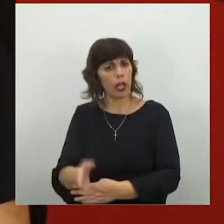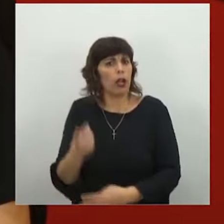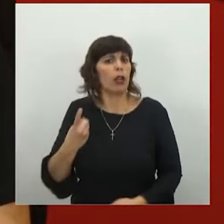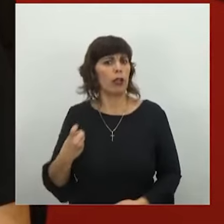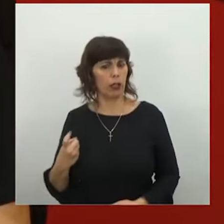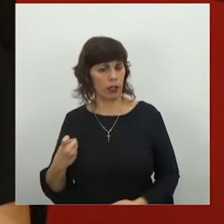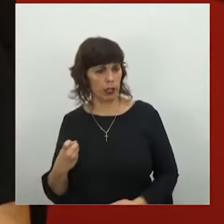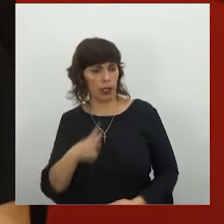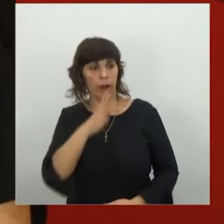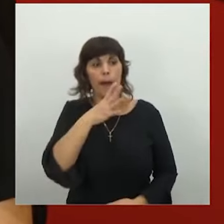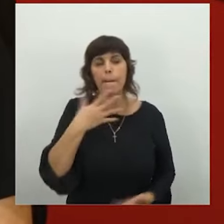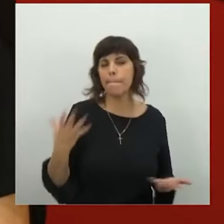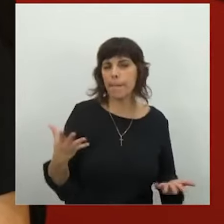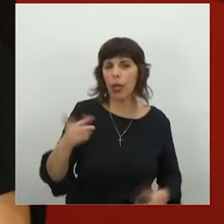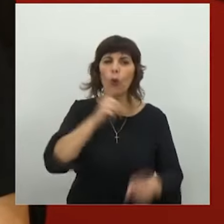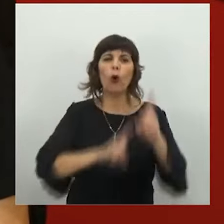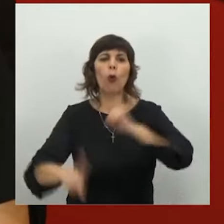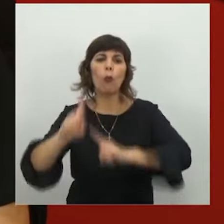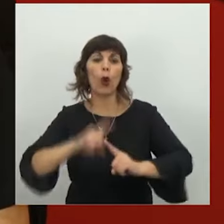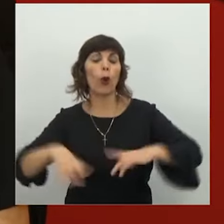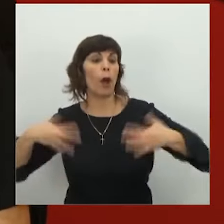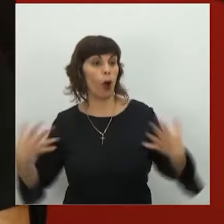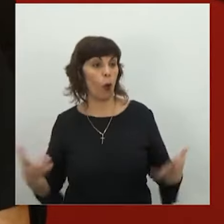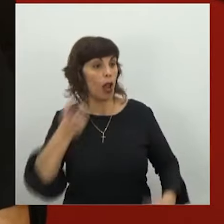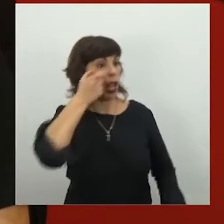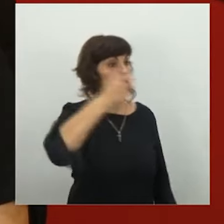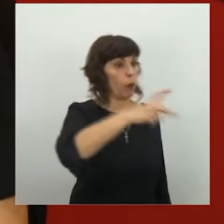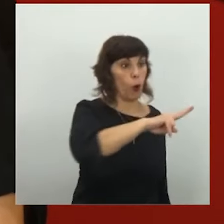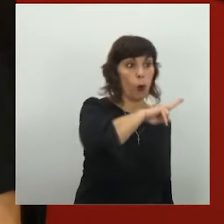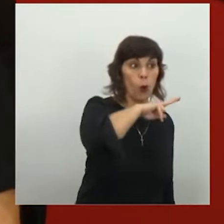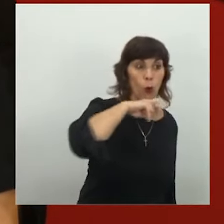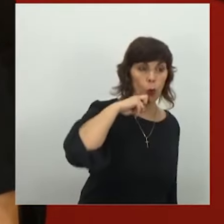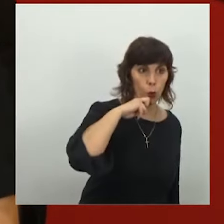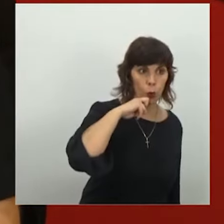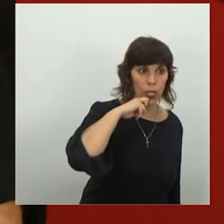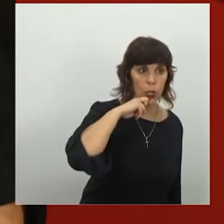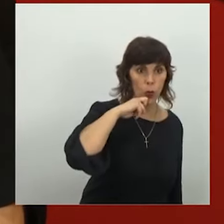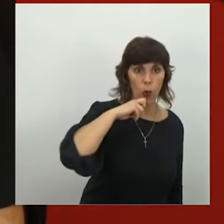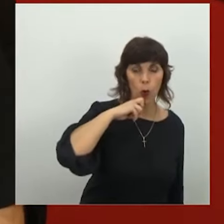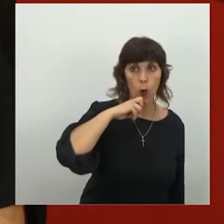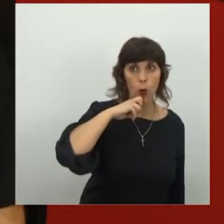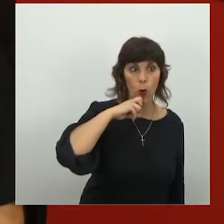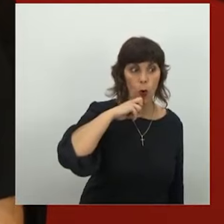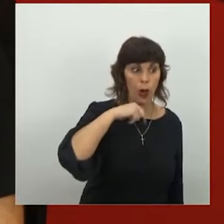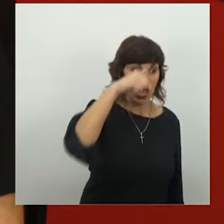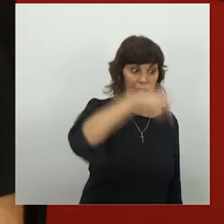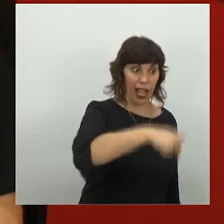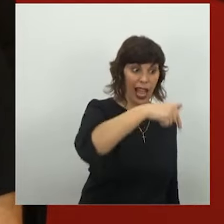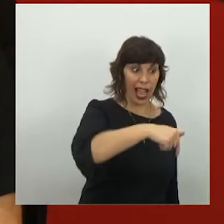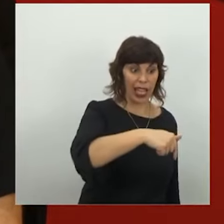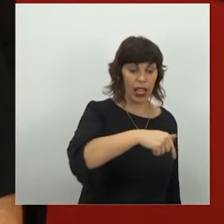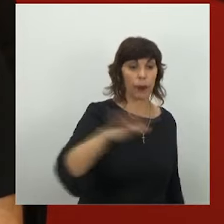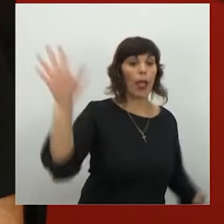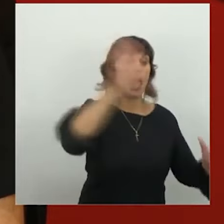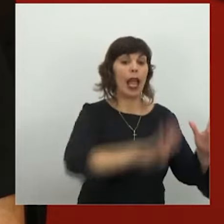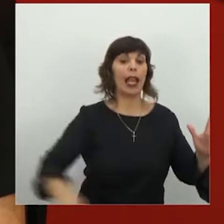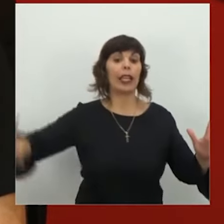los judíos que estaban en el sur, en Judea, cuando ellos querían ir al norte de Israel, que se llama